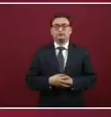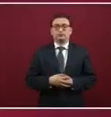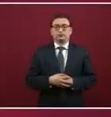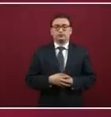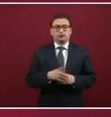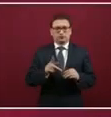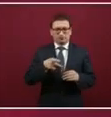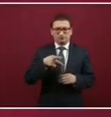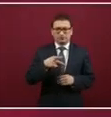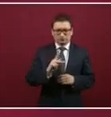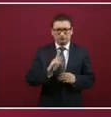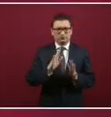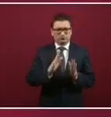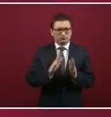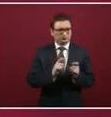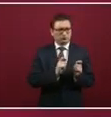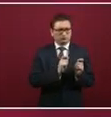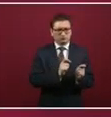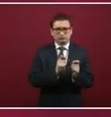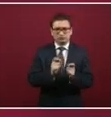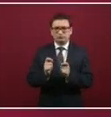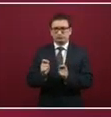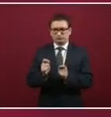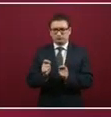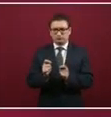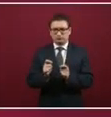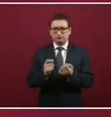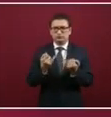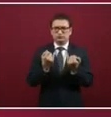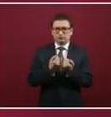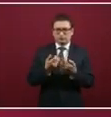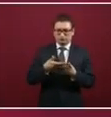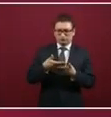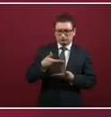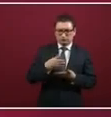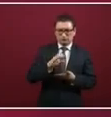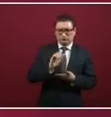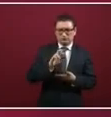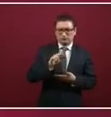entregó también la cartilla moral